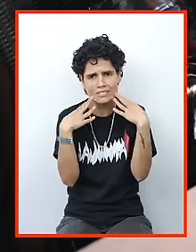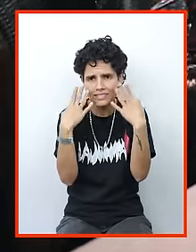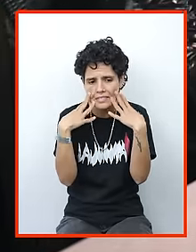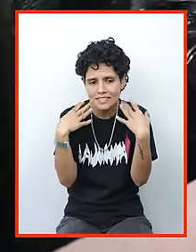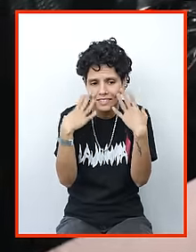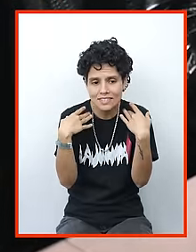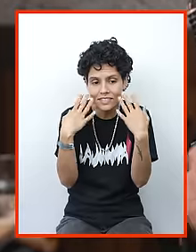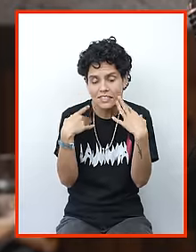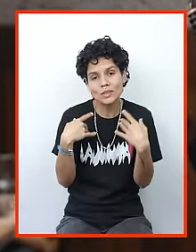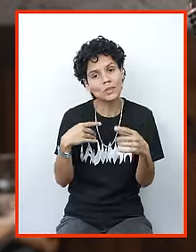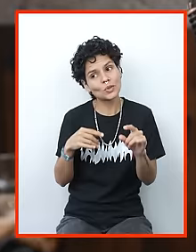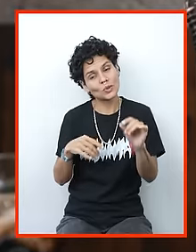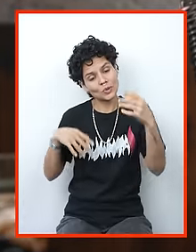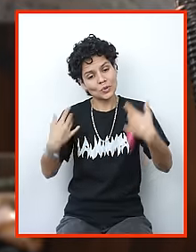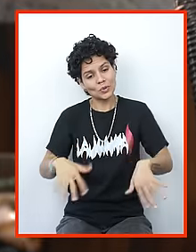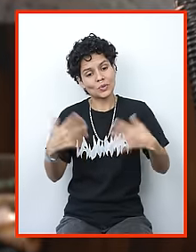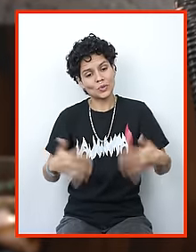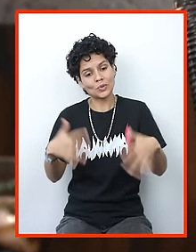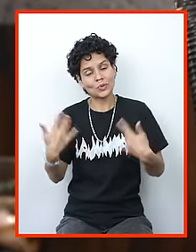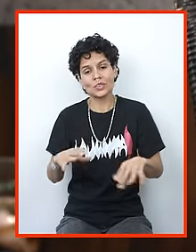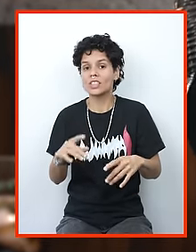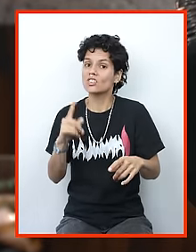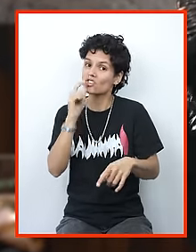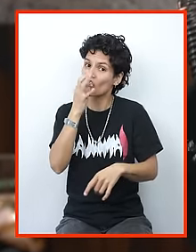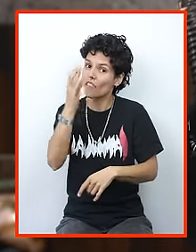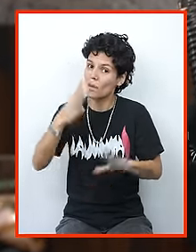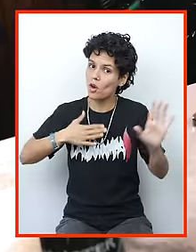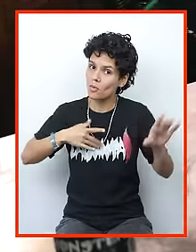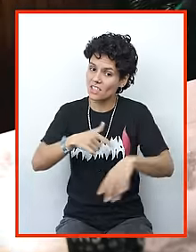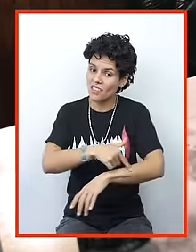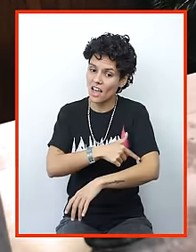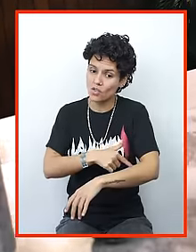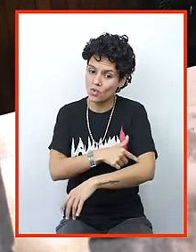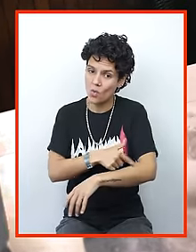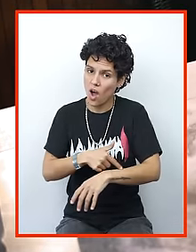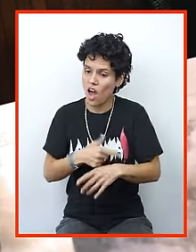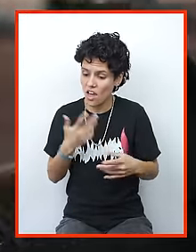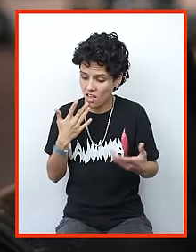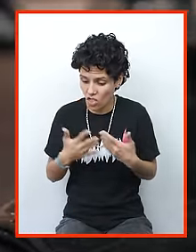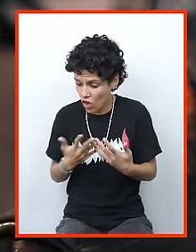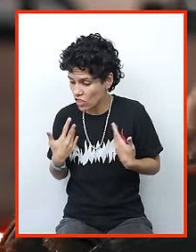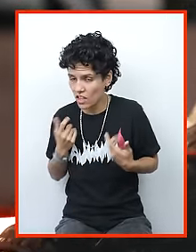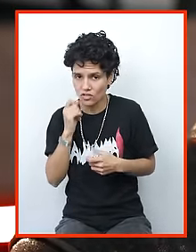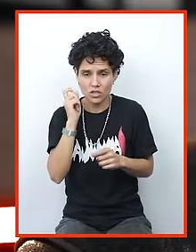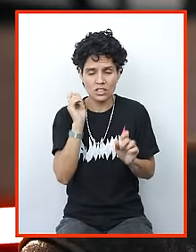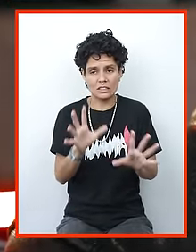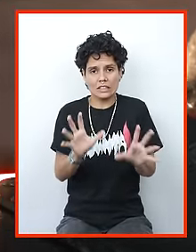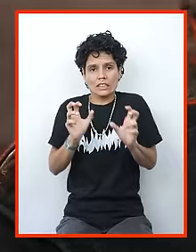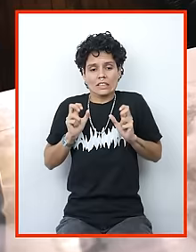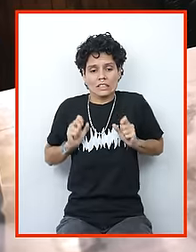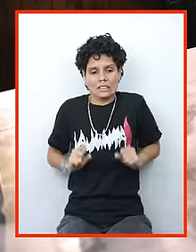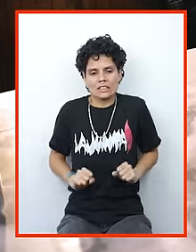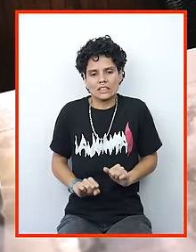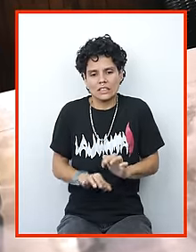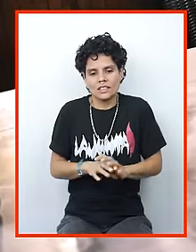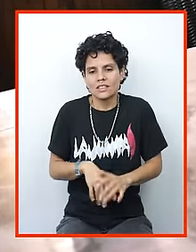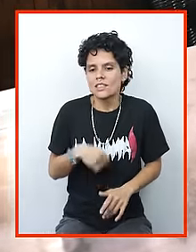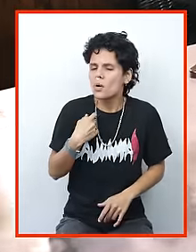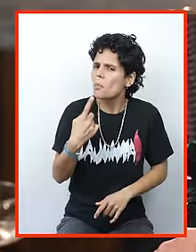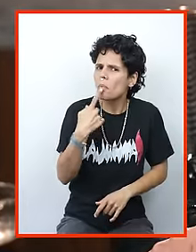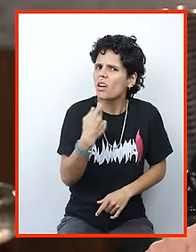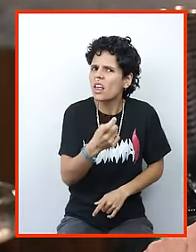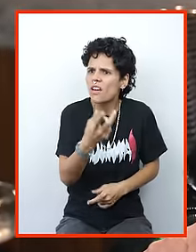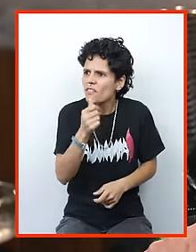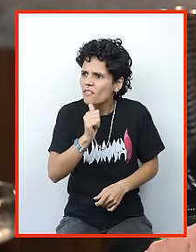Más que la chucha. Cada día retrocedo más del tatuaje que me iba a hacer, ¿ah? Oye, sí, ¿por qué no te lo has hecho todavía? ¿Sabes por qué no me lo he